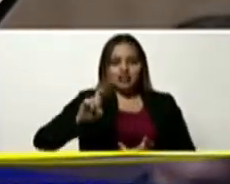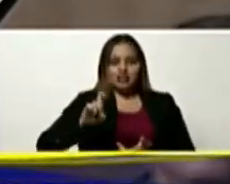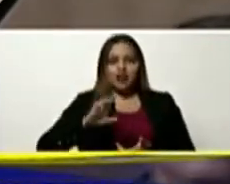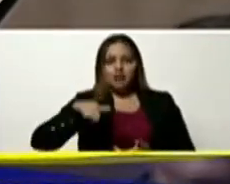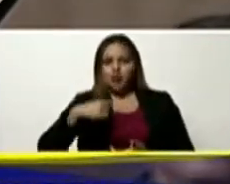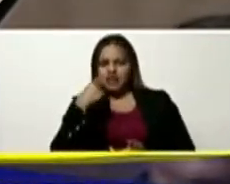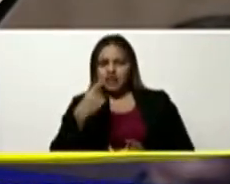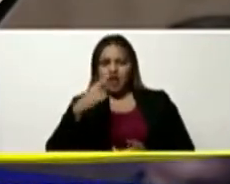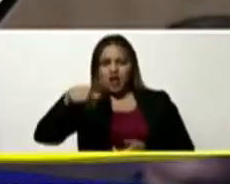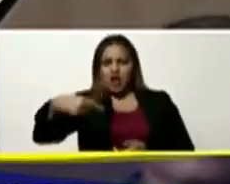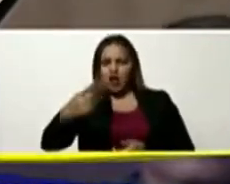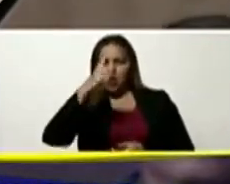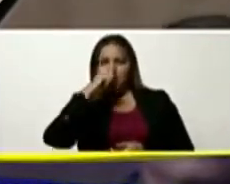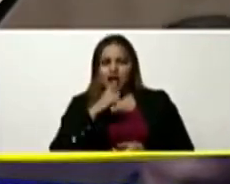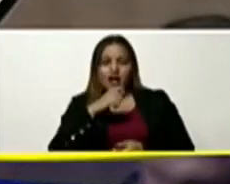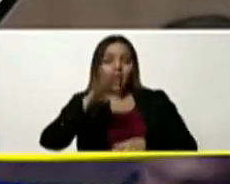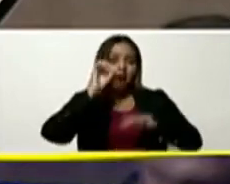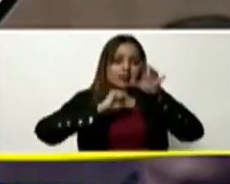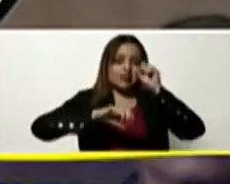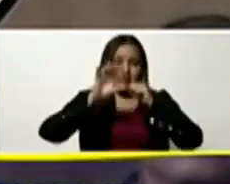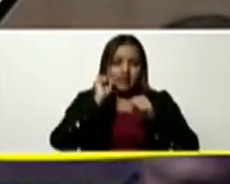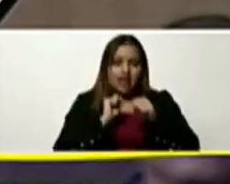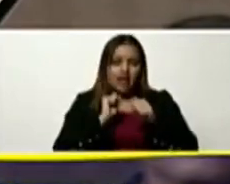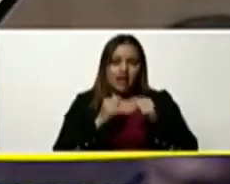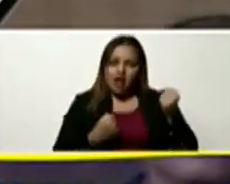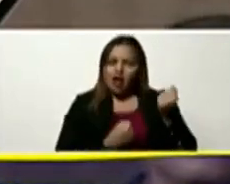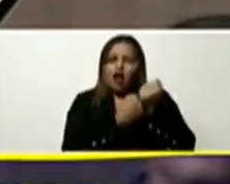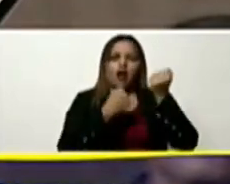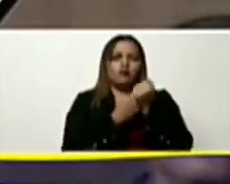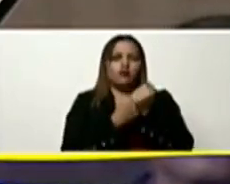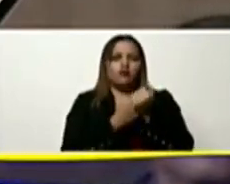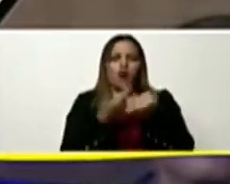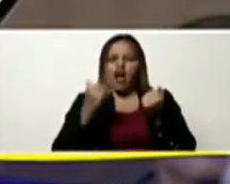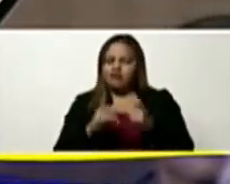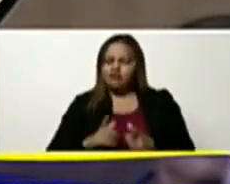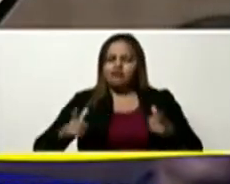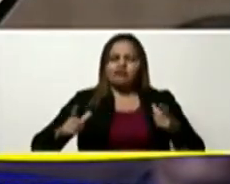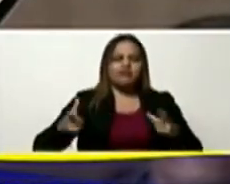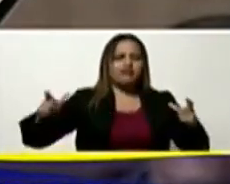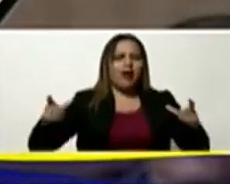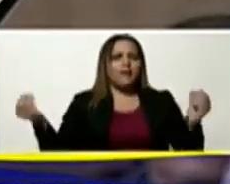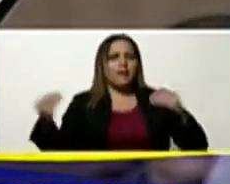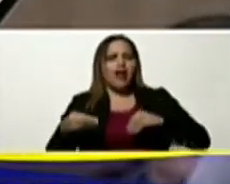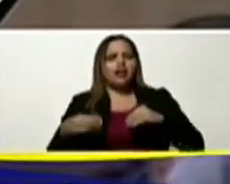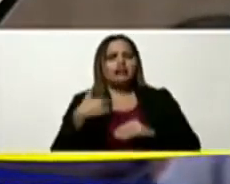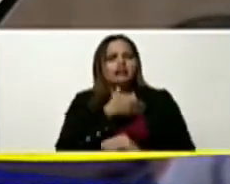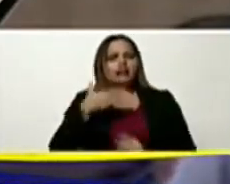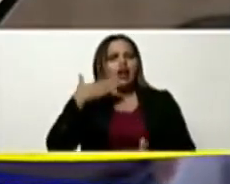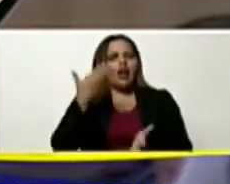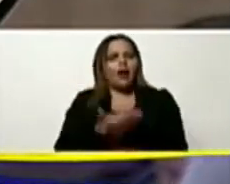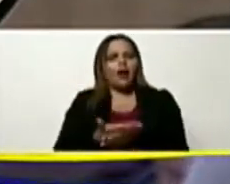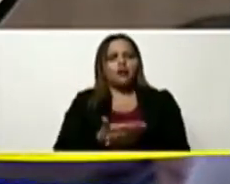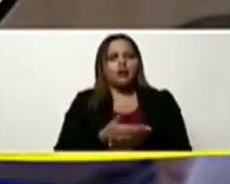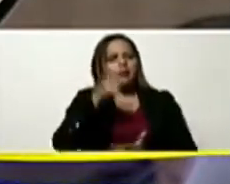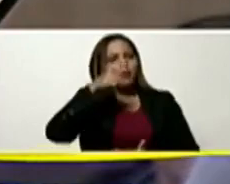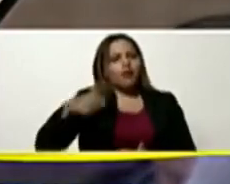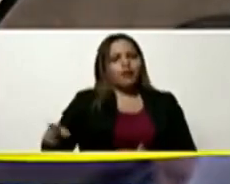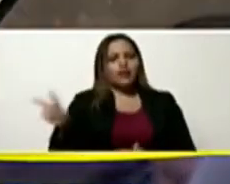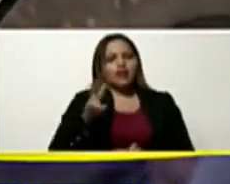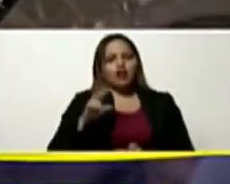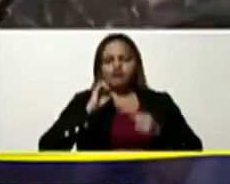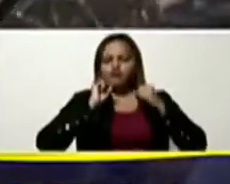año después que el aprendizaje y la solidaridad ha crecido. Quiero agradecerle al pueblo venezolano